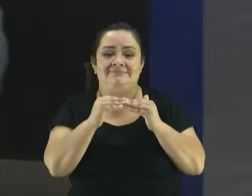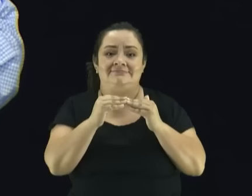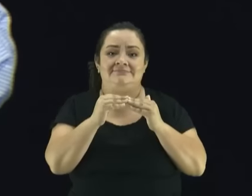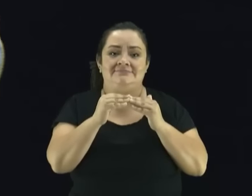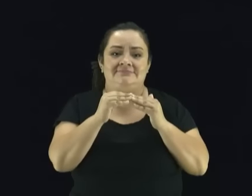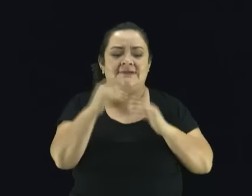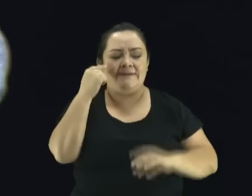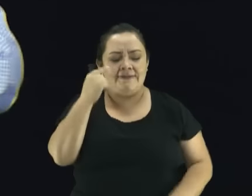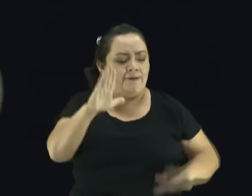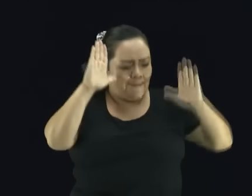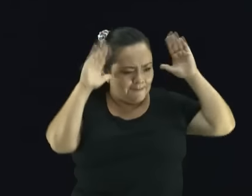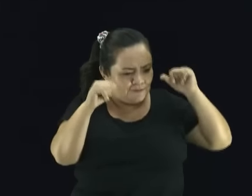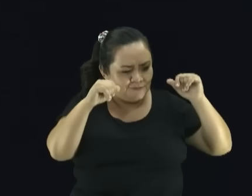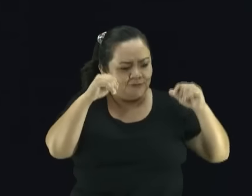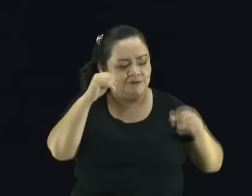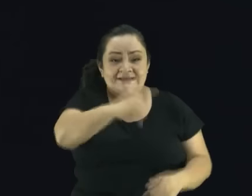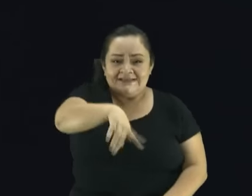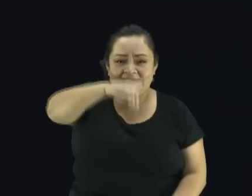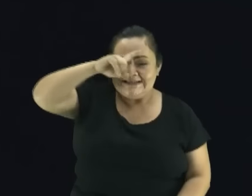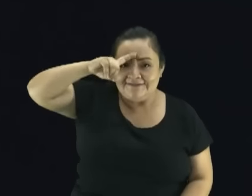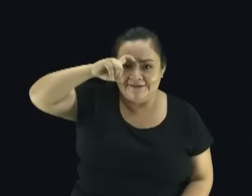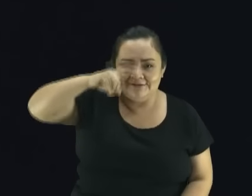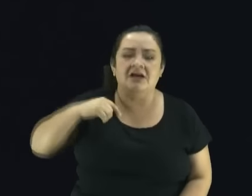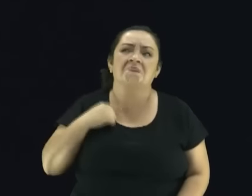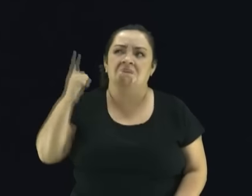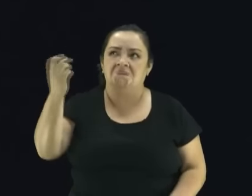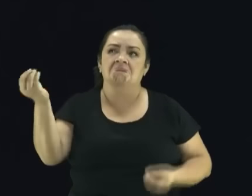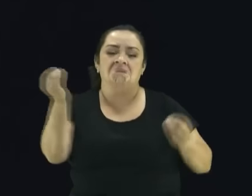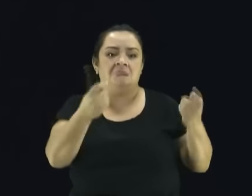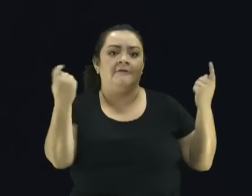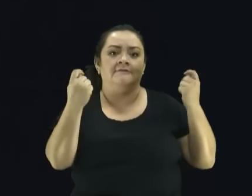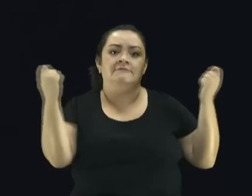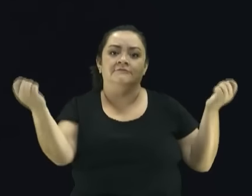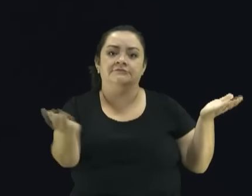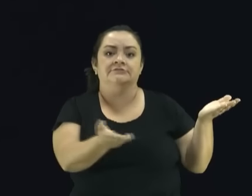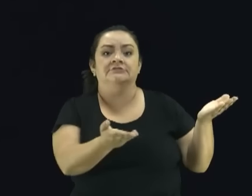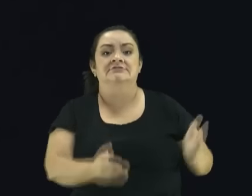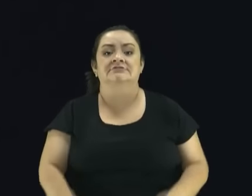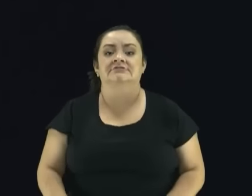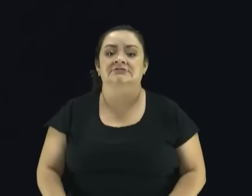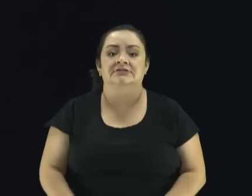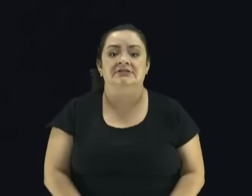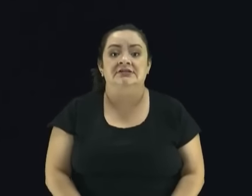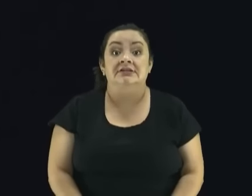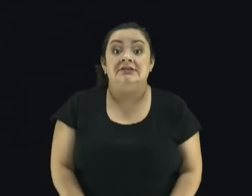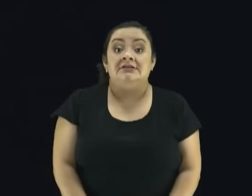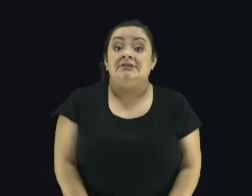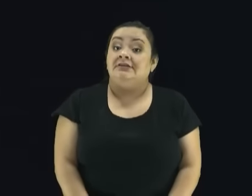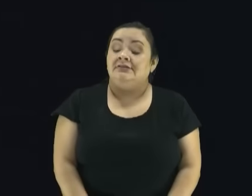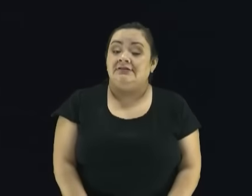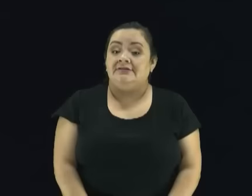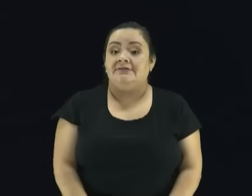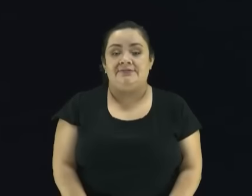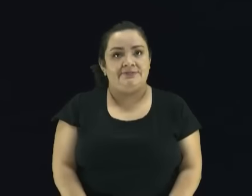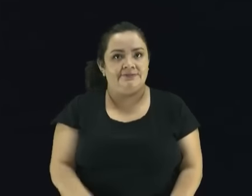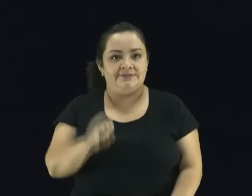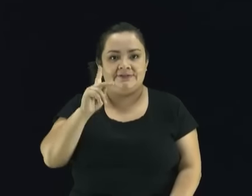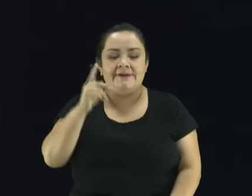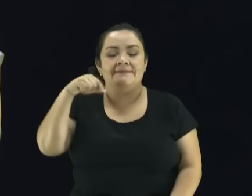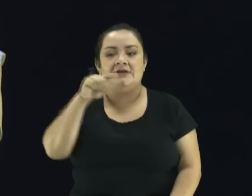burro de trabajo ahí se glorifica a Dios pero no me confunda los resultados de su iglesia con los resultados de